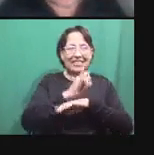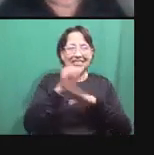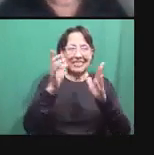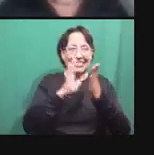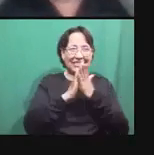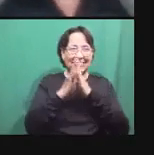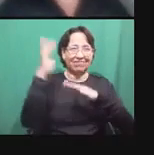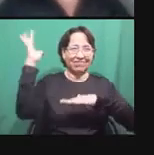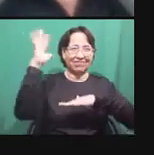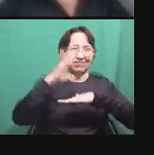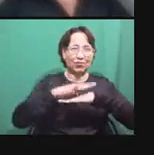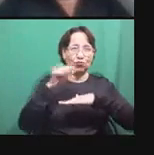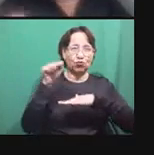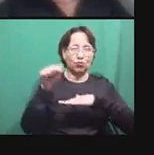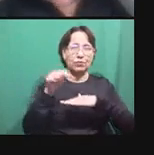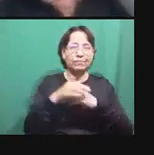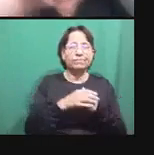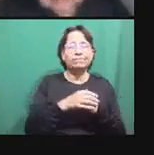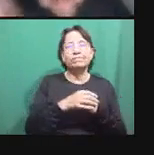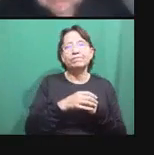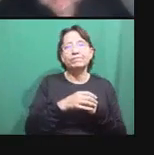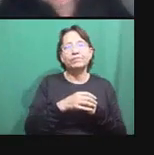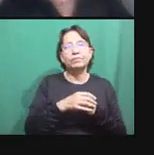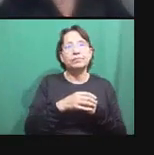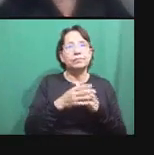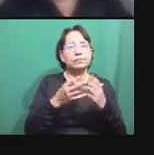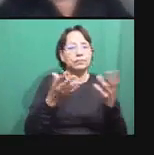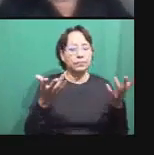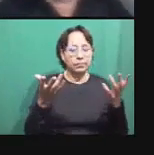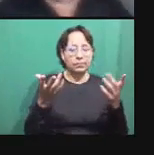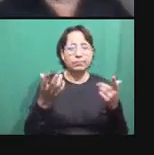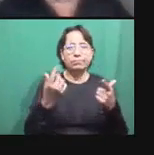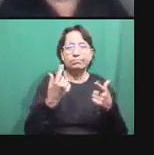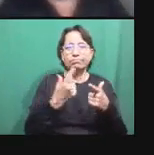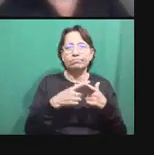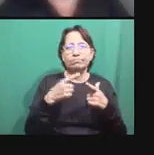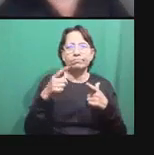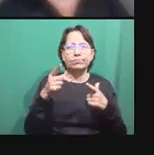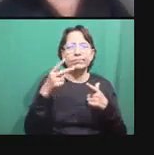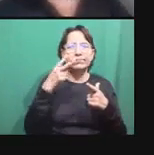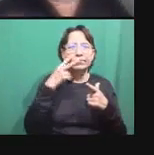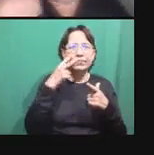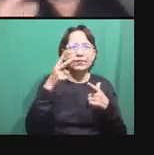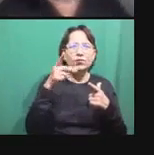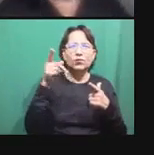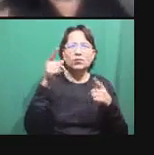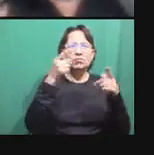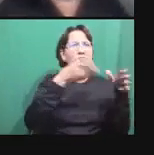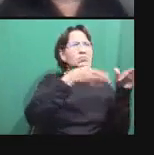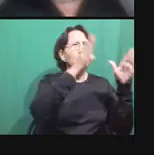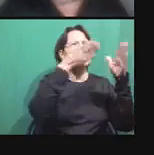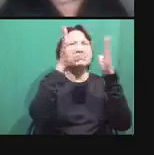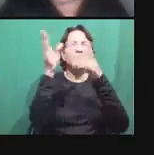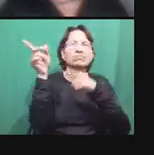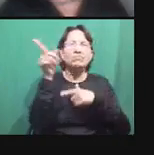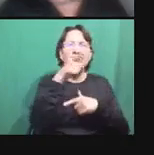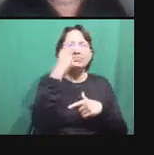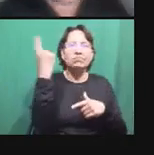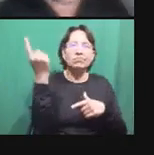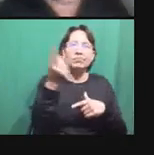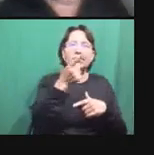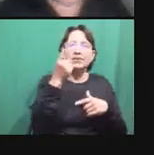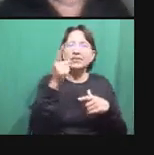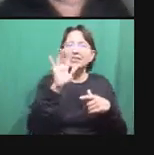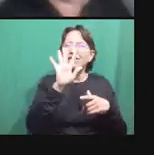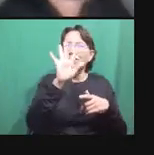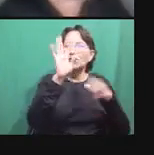de ver, no solo en la catedral primada, en múltiples edificios, que se deje de ver toda esa configuración